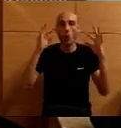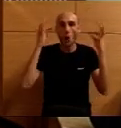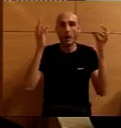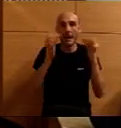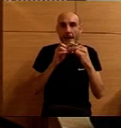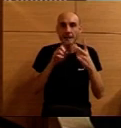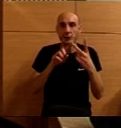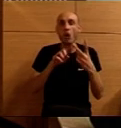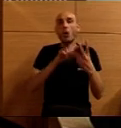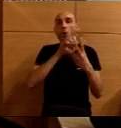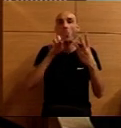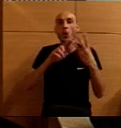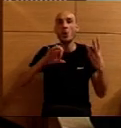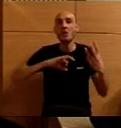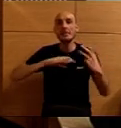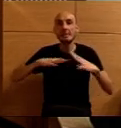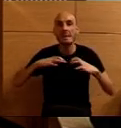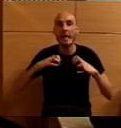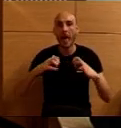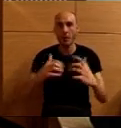entrada a su participación.